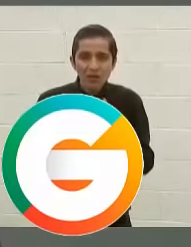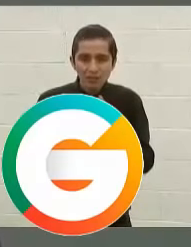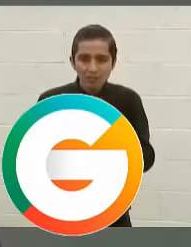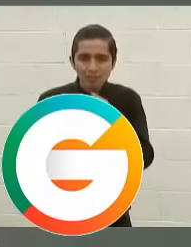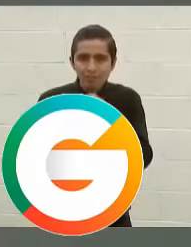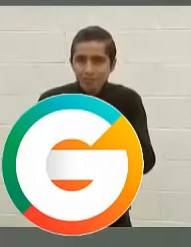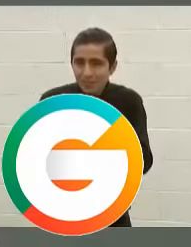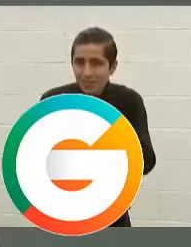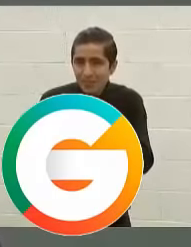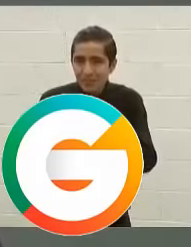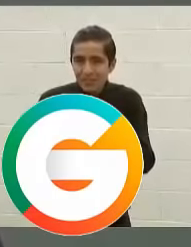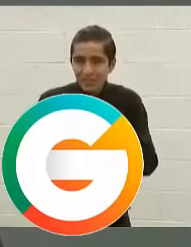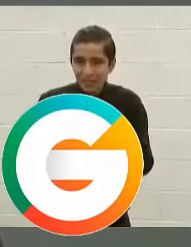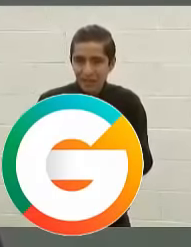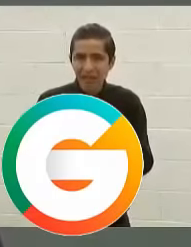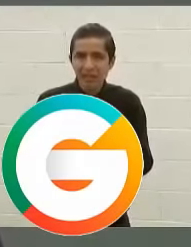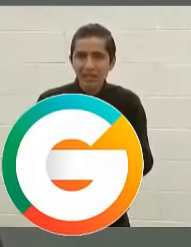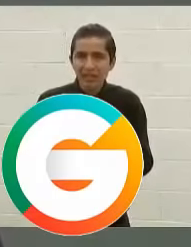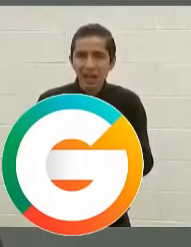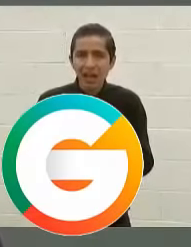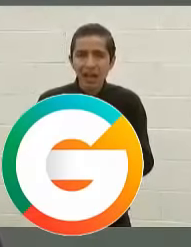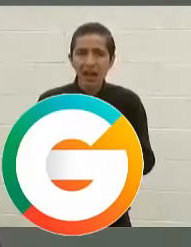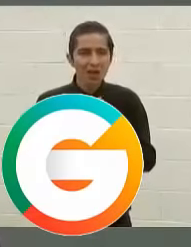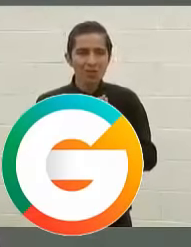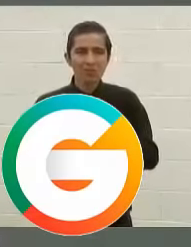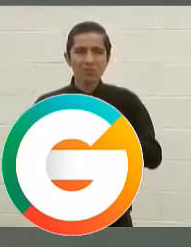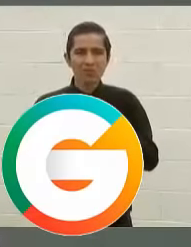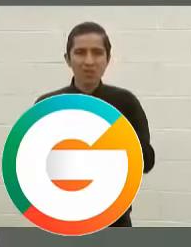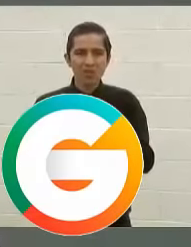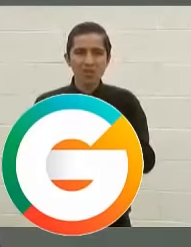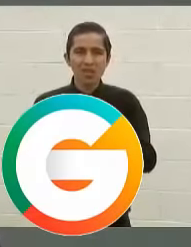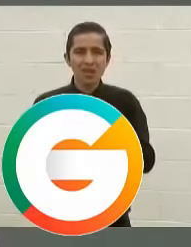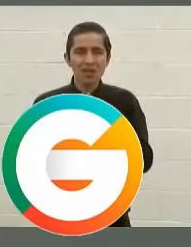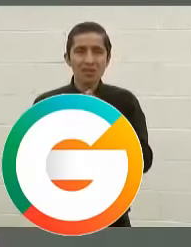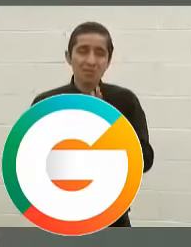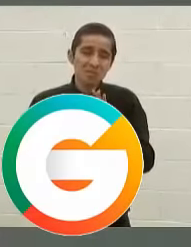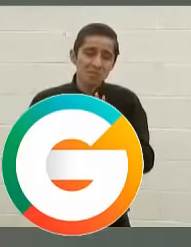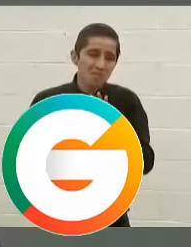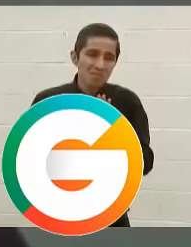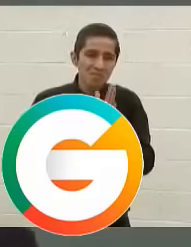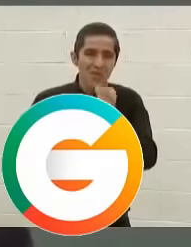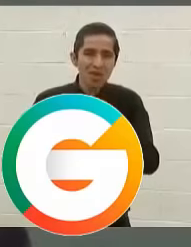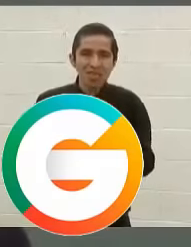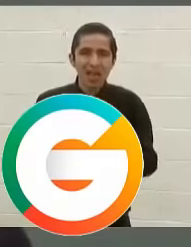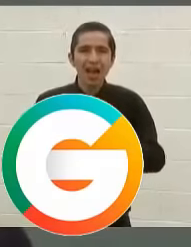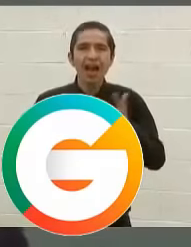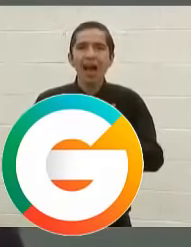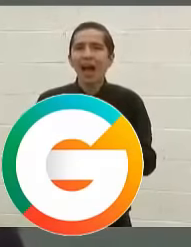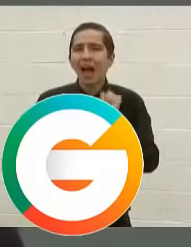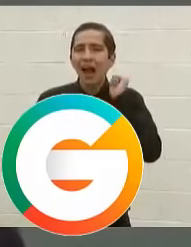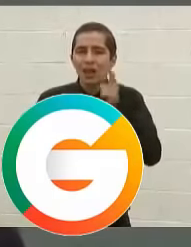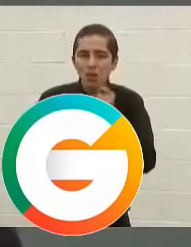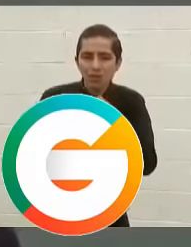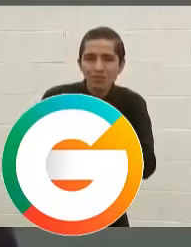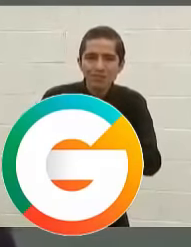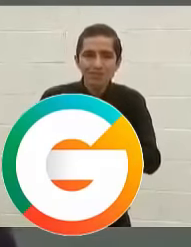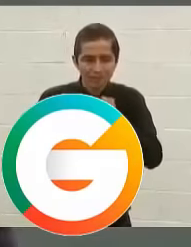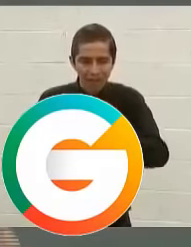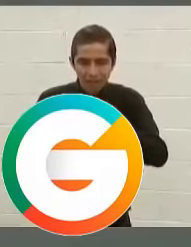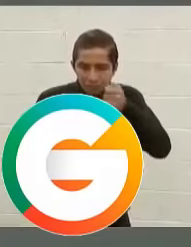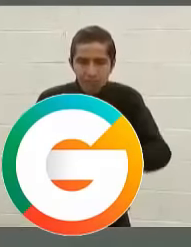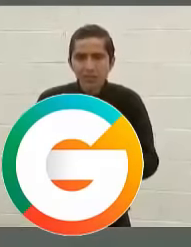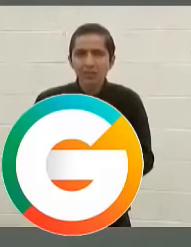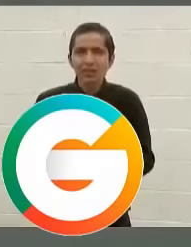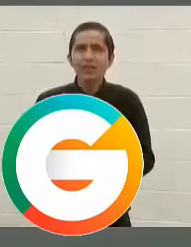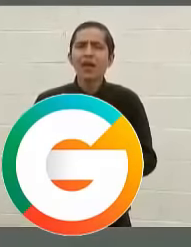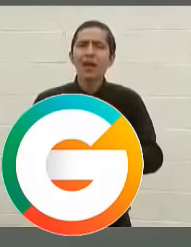investigación de esta naturaleza no puede obviamente descartarse ninguna hipótesis. Y